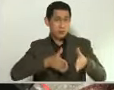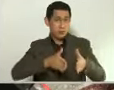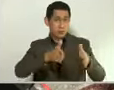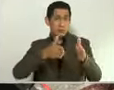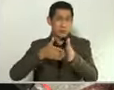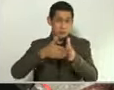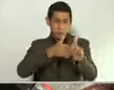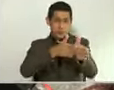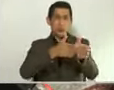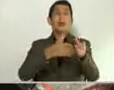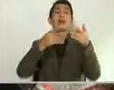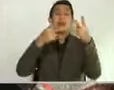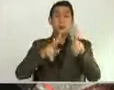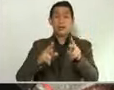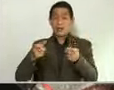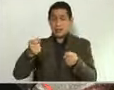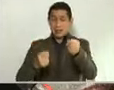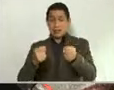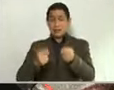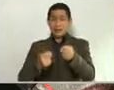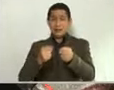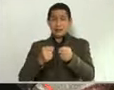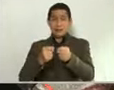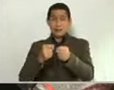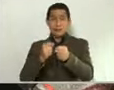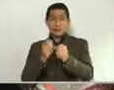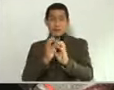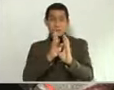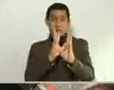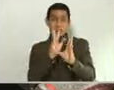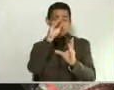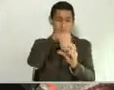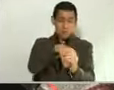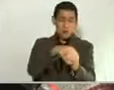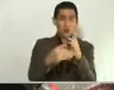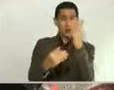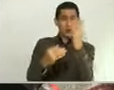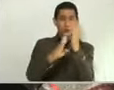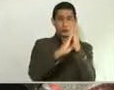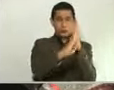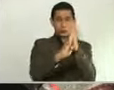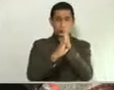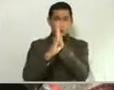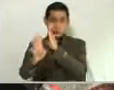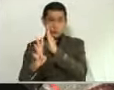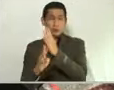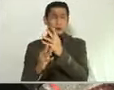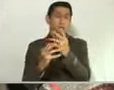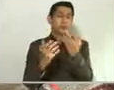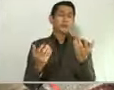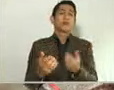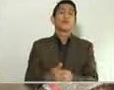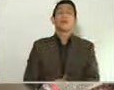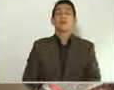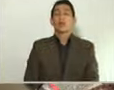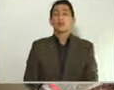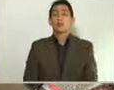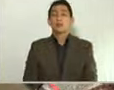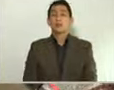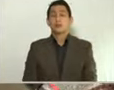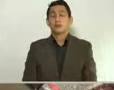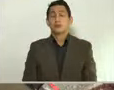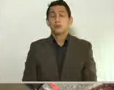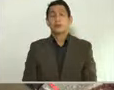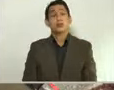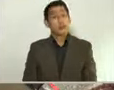tapar intercepciones. Pero las otras, las de exceso de velocidad, las que atropellan a alguien, las que viajan sin habiendo bebido alcohol, todo